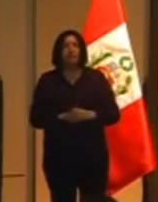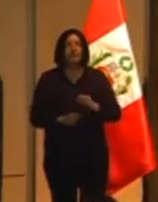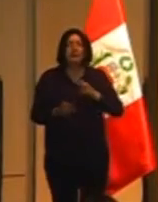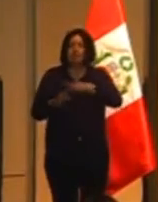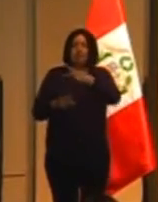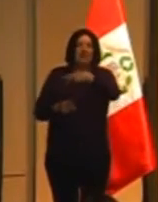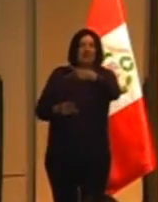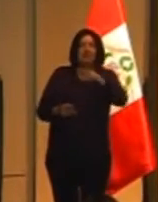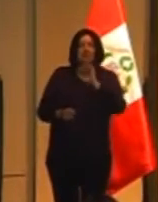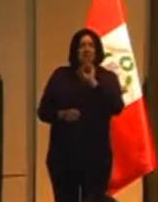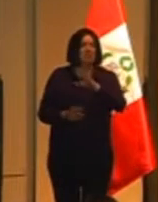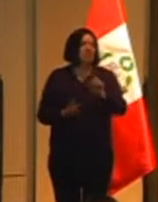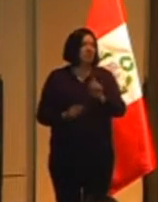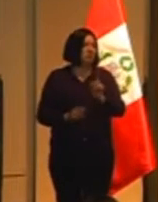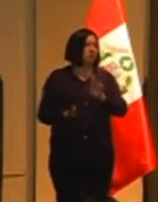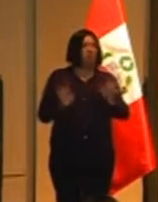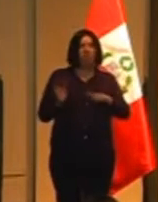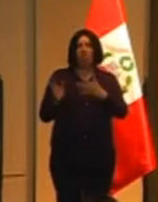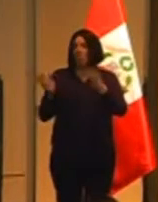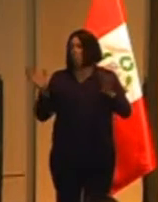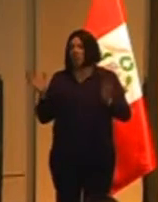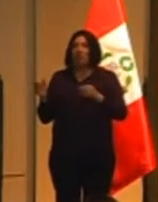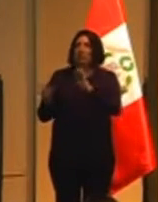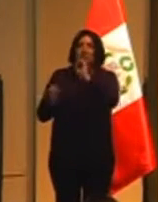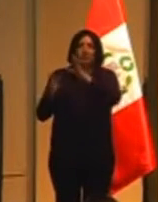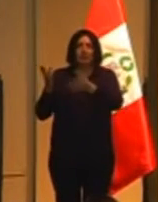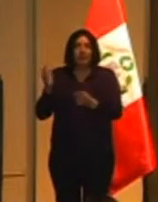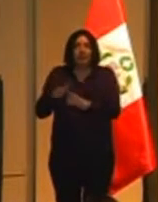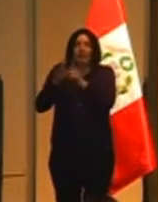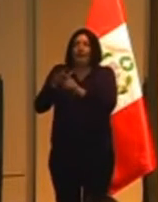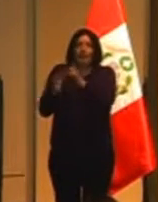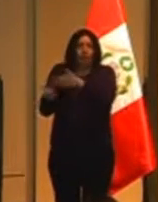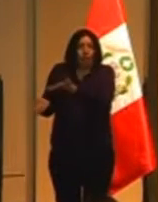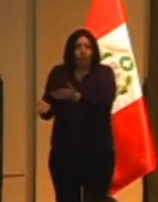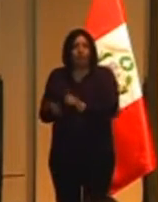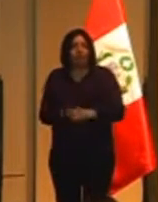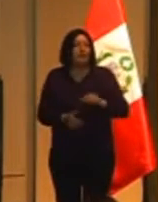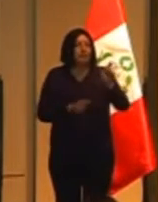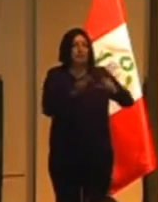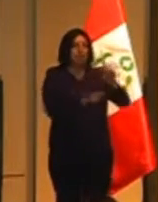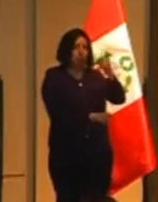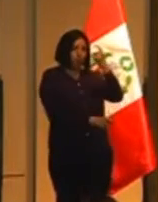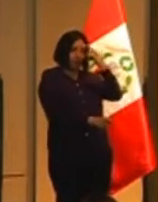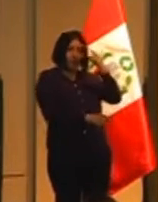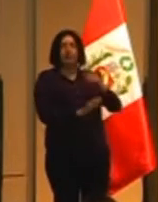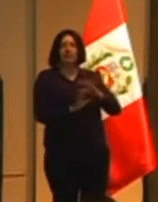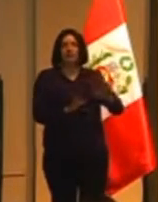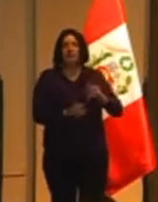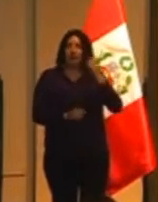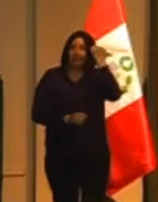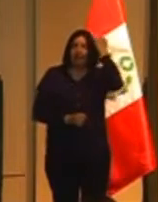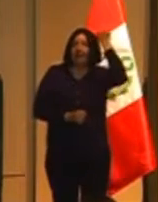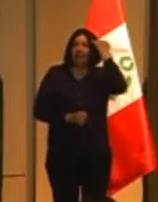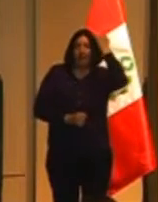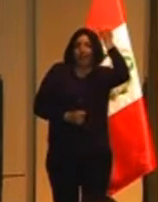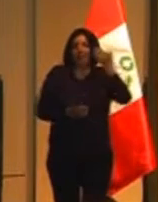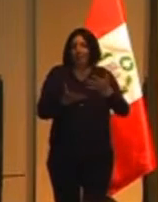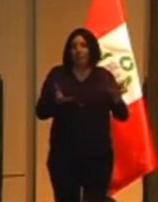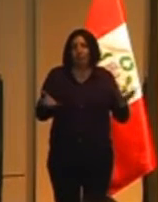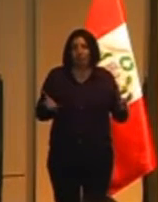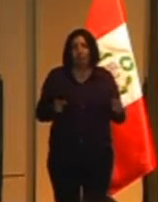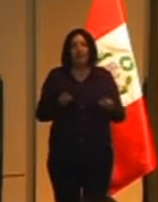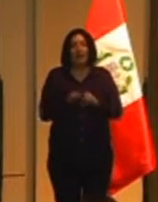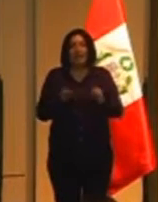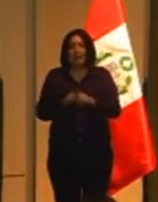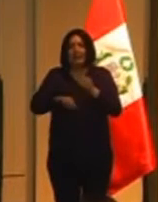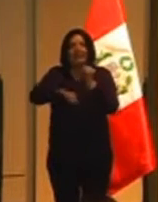vecinos que decían que habían cosas que no habían, que no existían, opositores políticos que inventaron cosas, hasta la